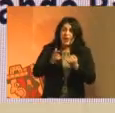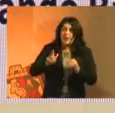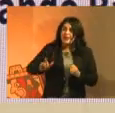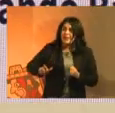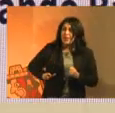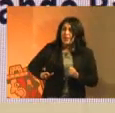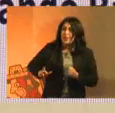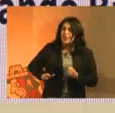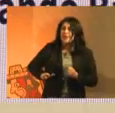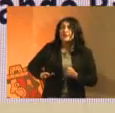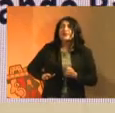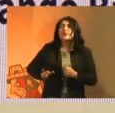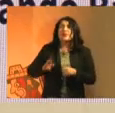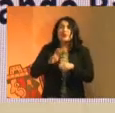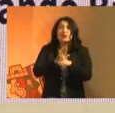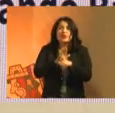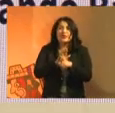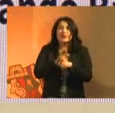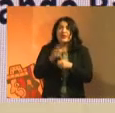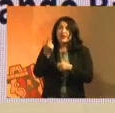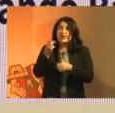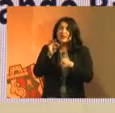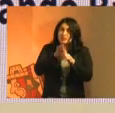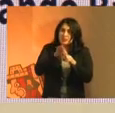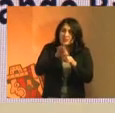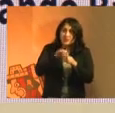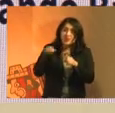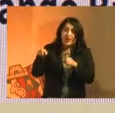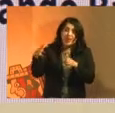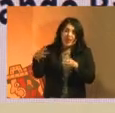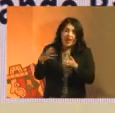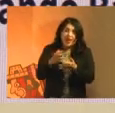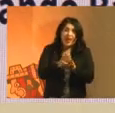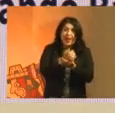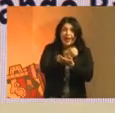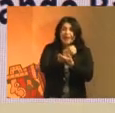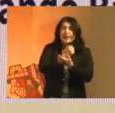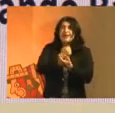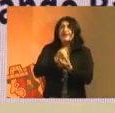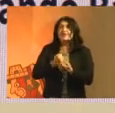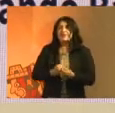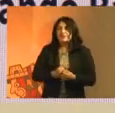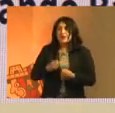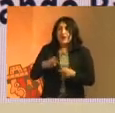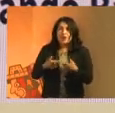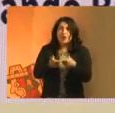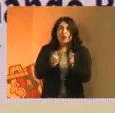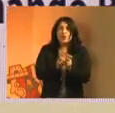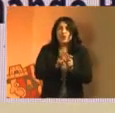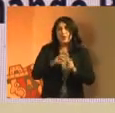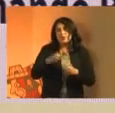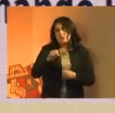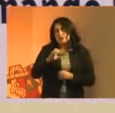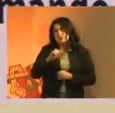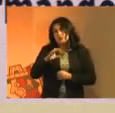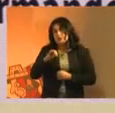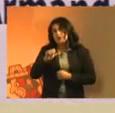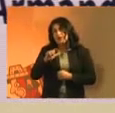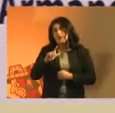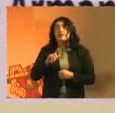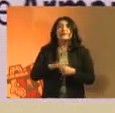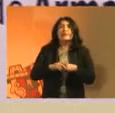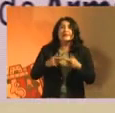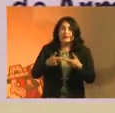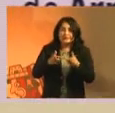en una elección muy competida que gana gana gana de calle el partido socialista el sur y como gobernador